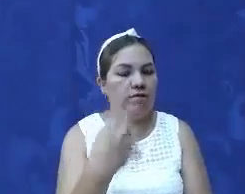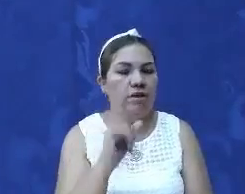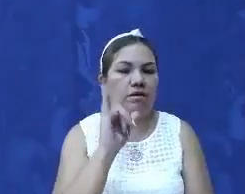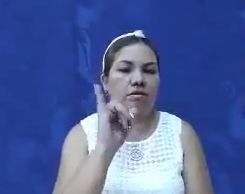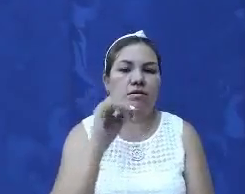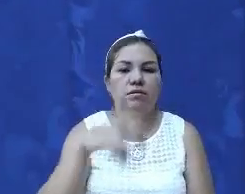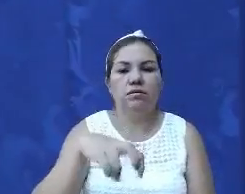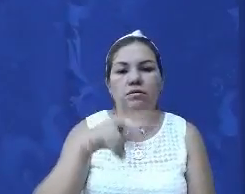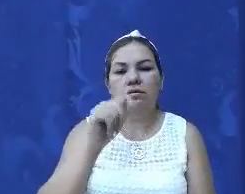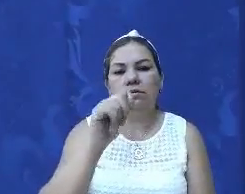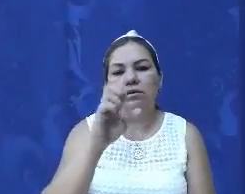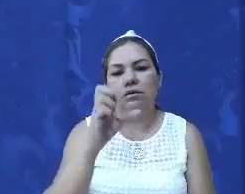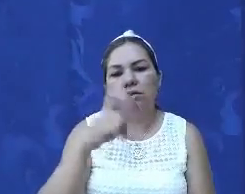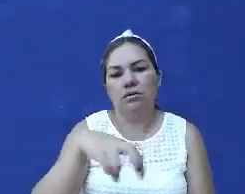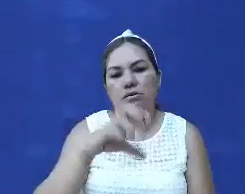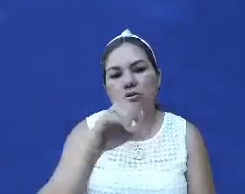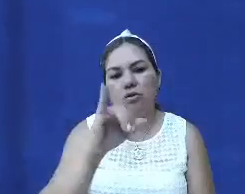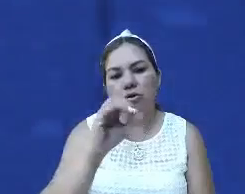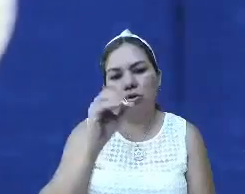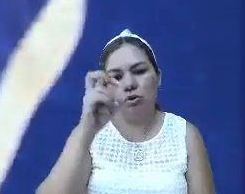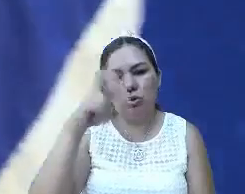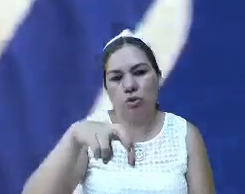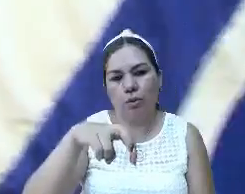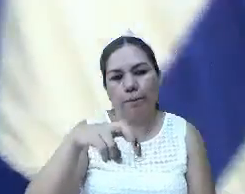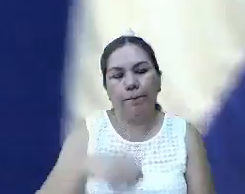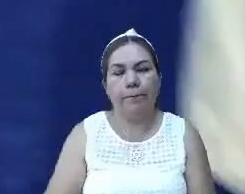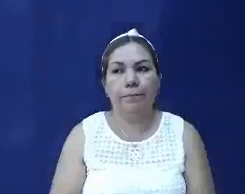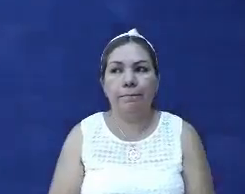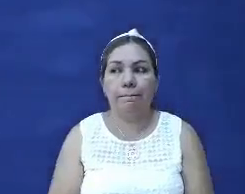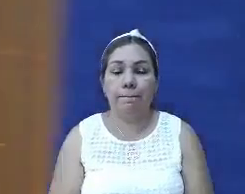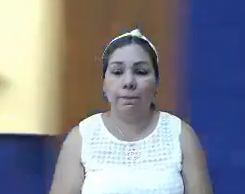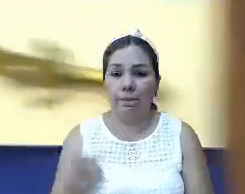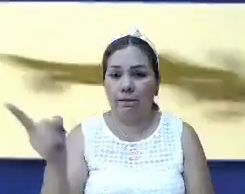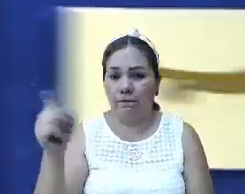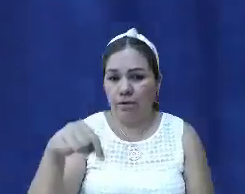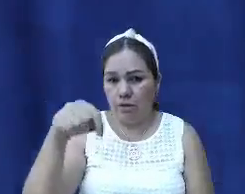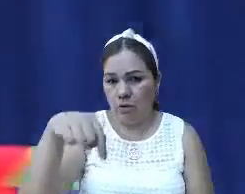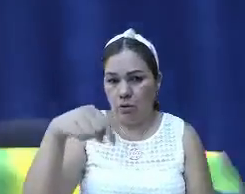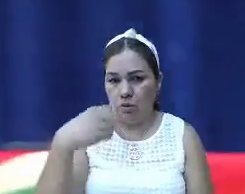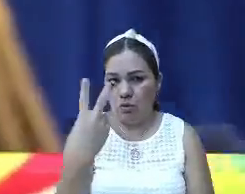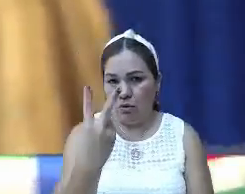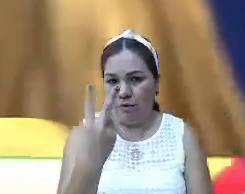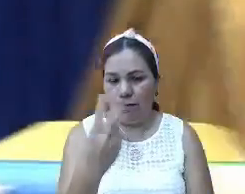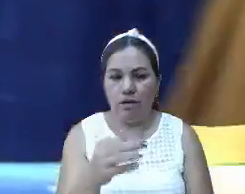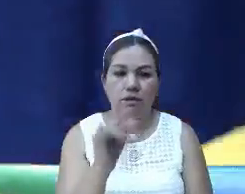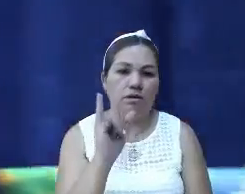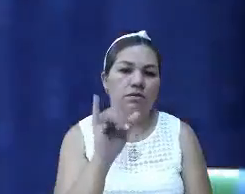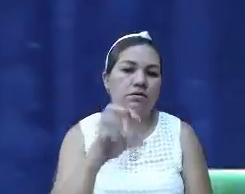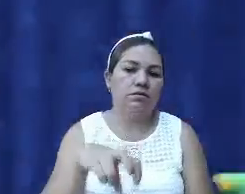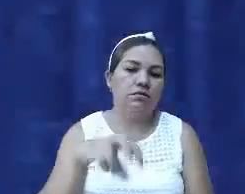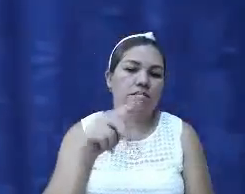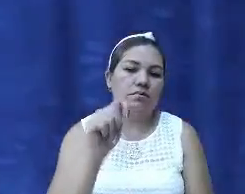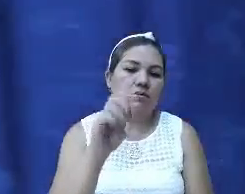Diga conmigo, dobles intenciones. Así que si viniste con dobles intenciones hoy aquí, vas a salir ligando.